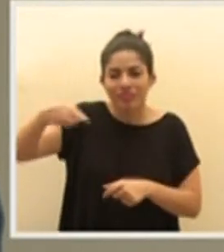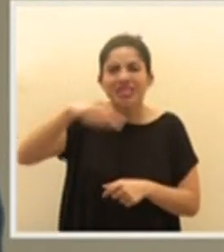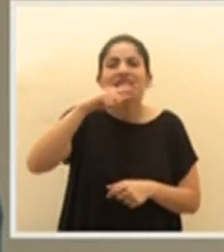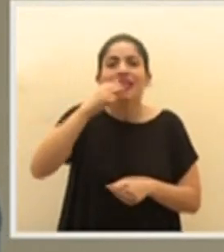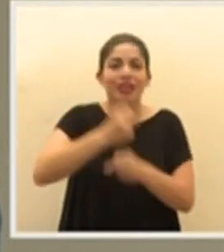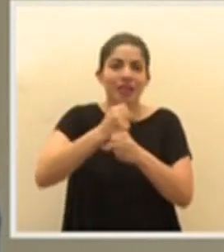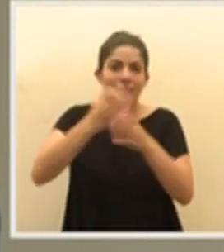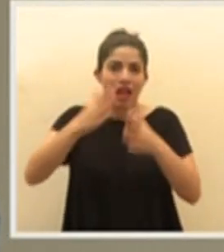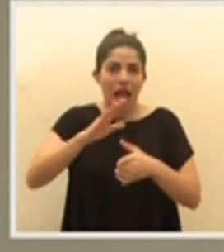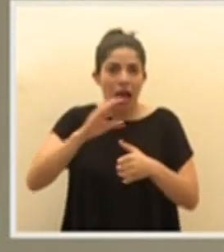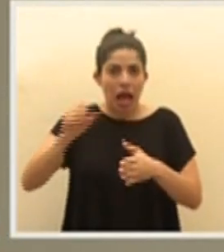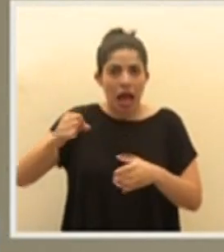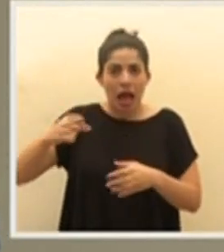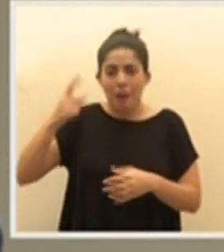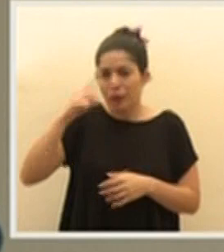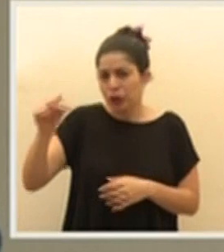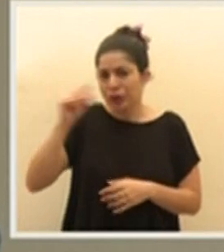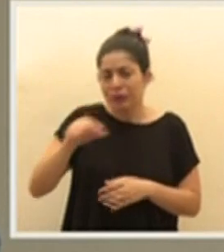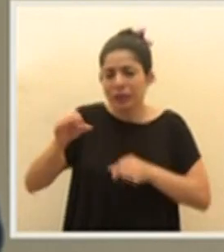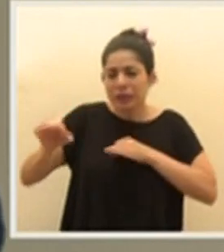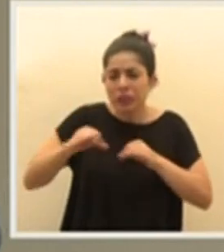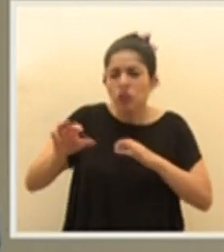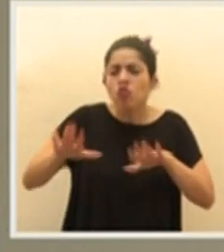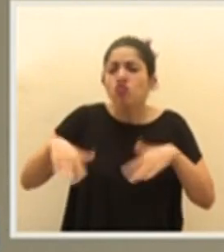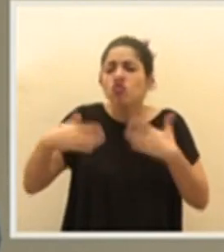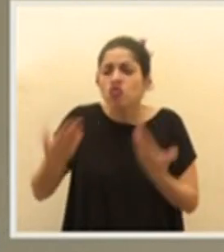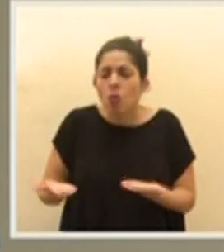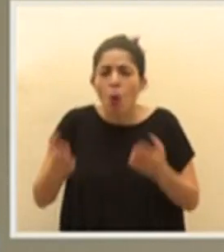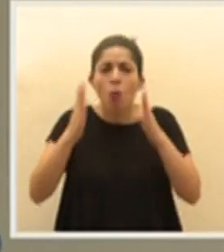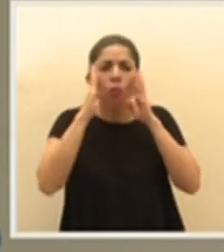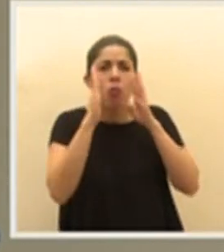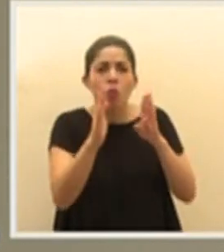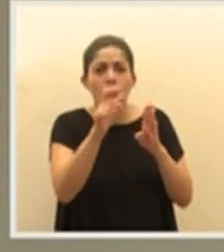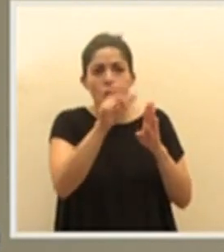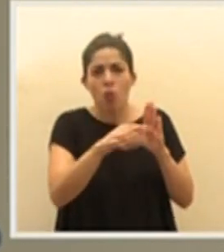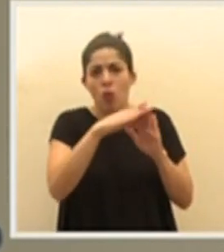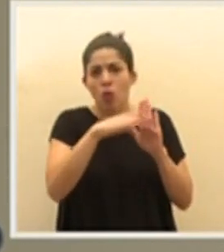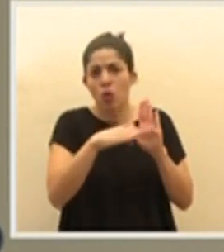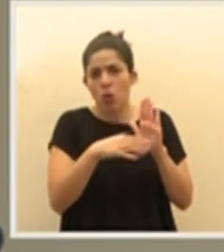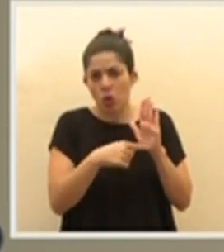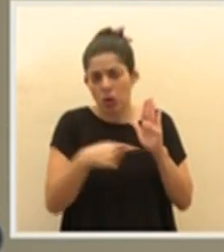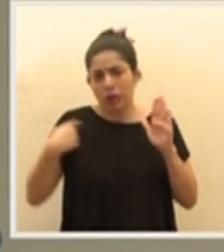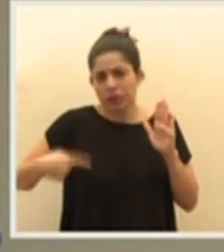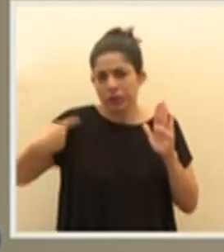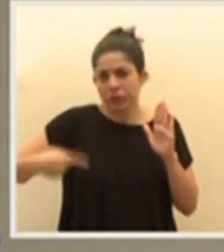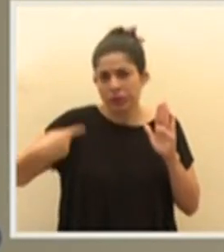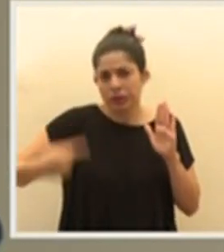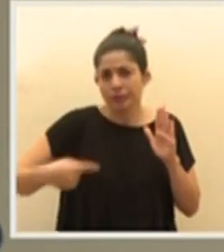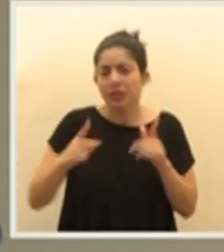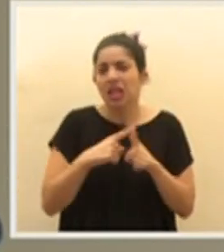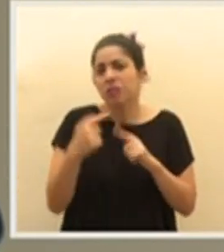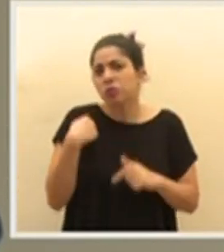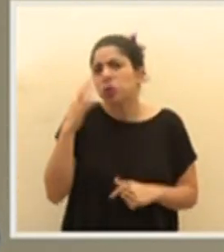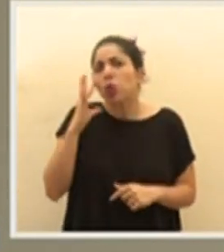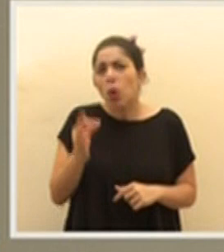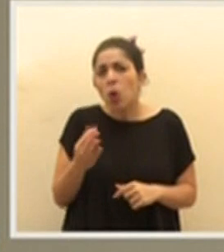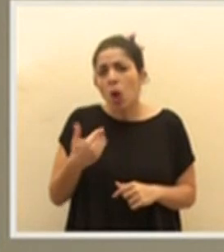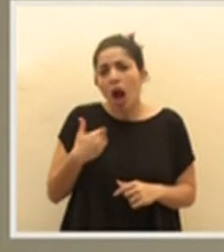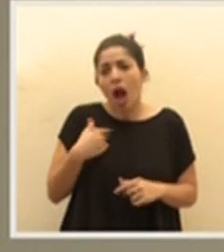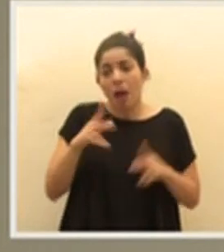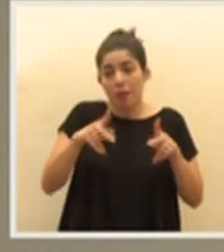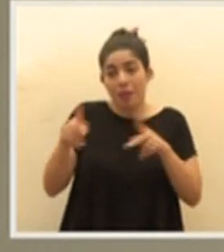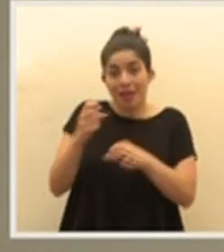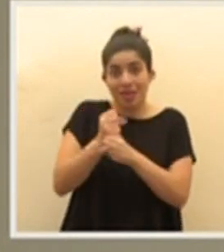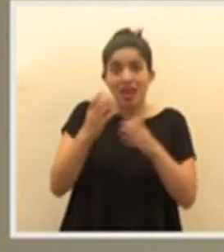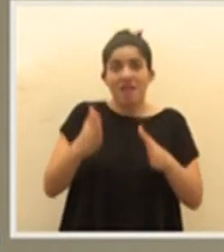los funcionarios de la Caja sobre cómo atender precisamente estas medidas. Así que creo que tenemos un personal que